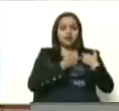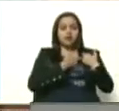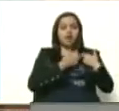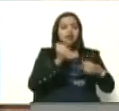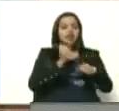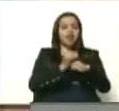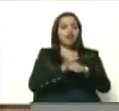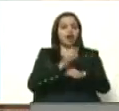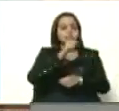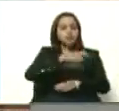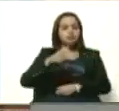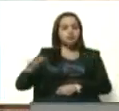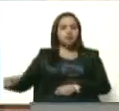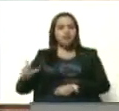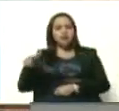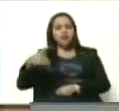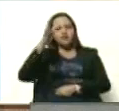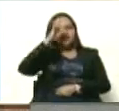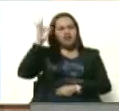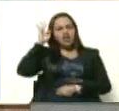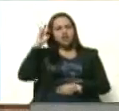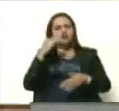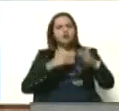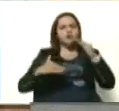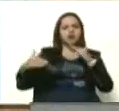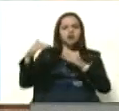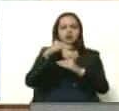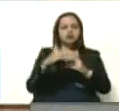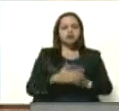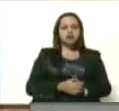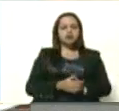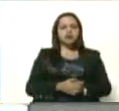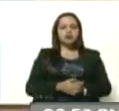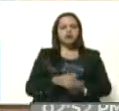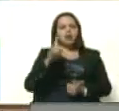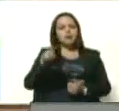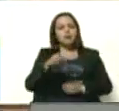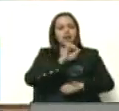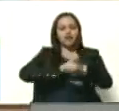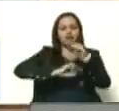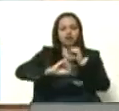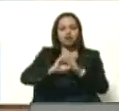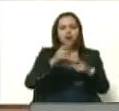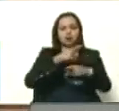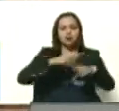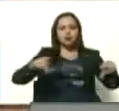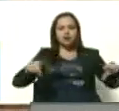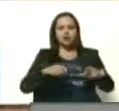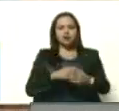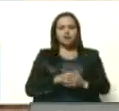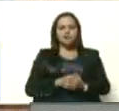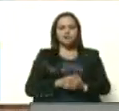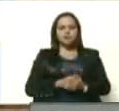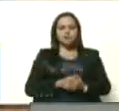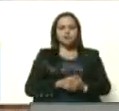Eduardo Juárez, fiscal superior, Miguel Lugo, defensor público,